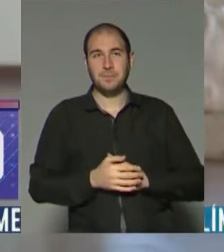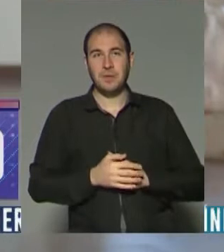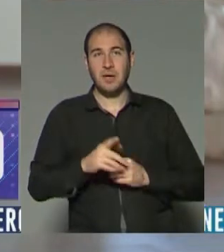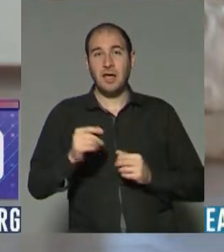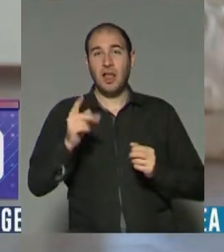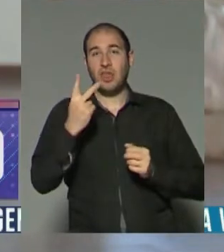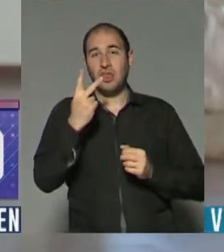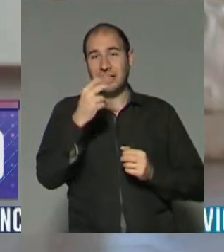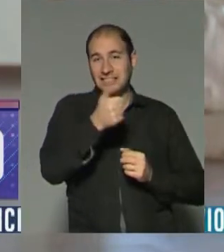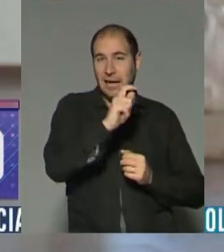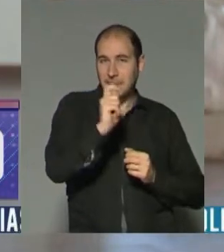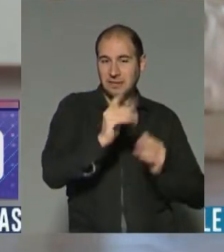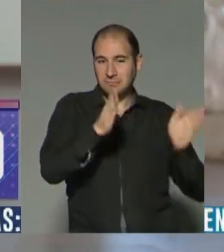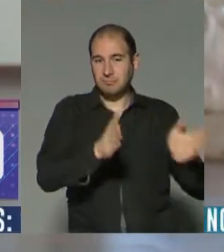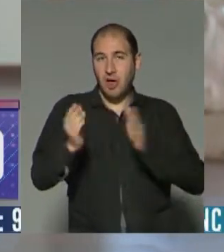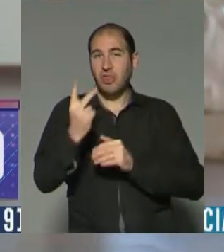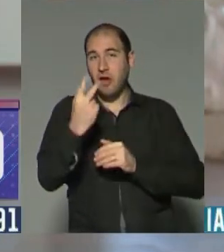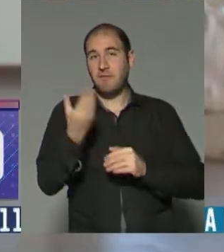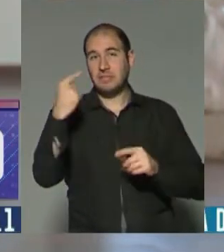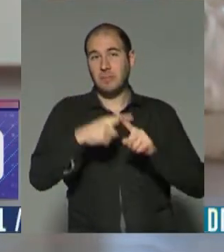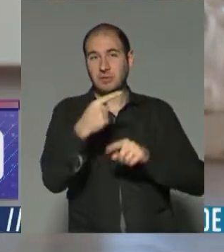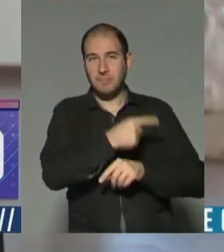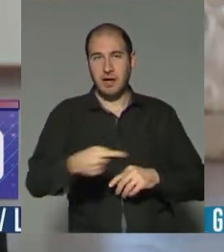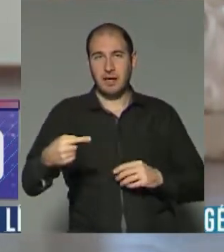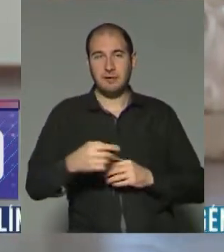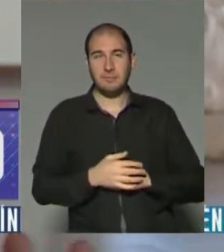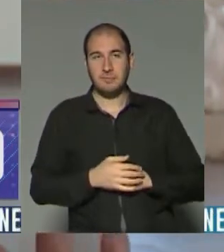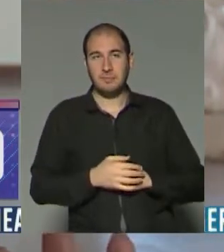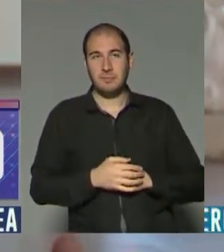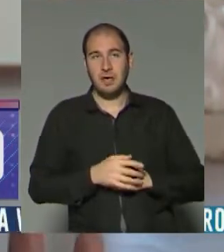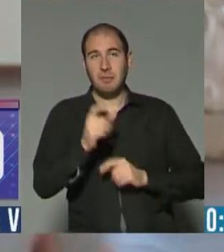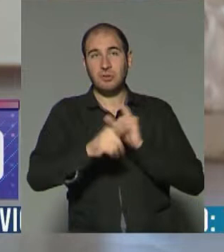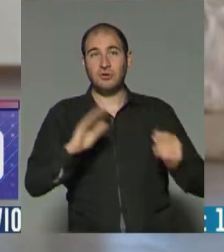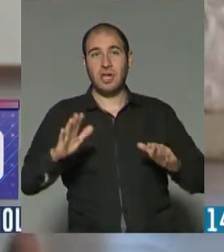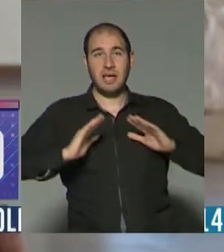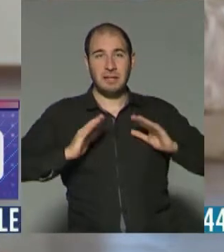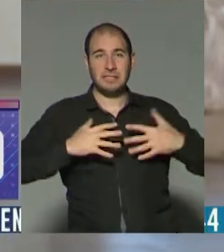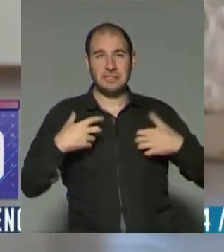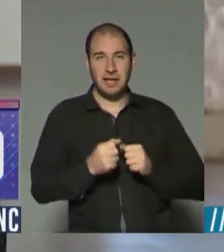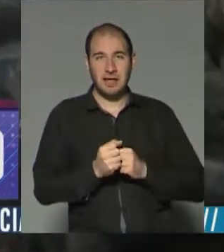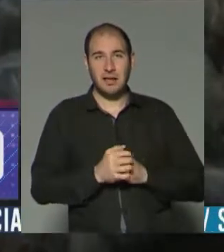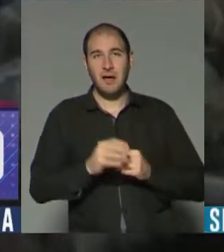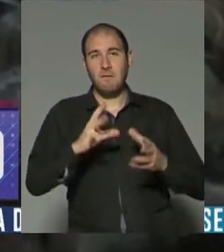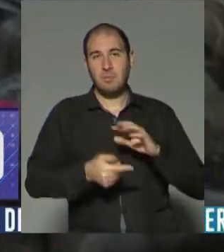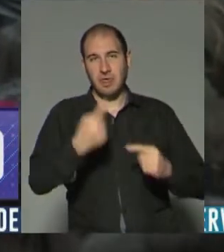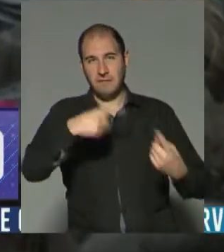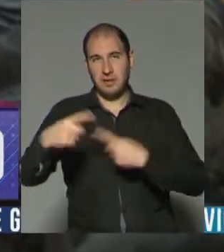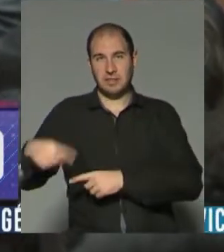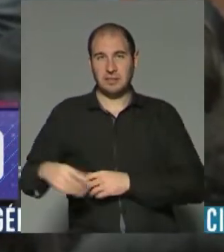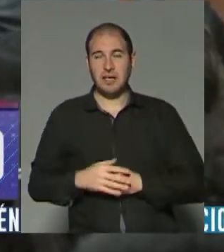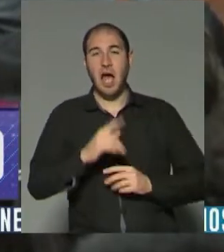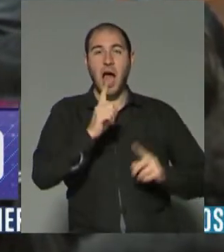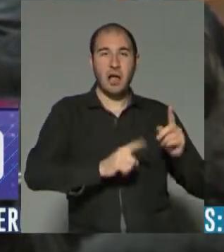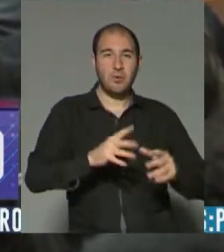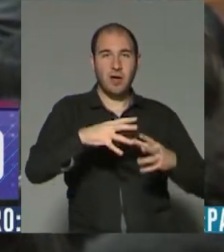dos semestres, cursados dos veces a la semana, donde todos tienen actividad física saludable con diferentes modalidades. Algunos